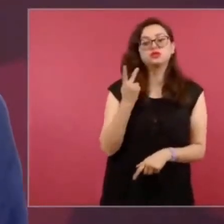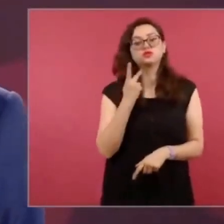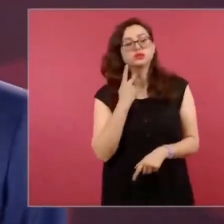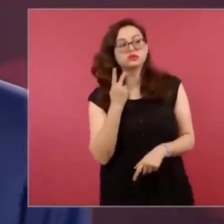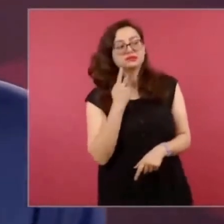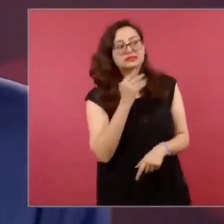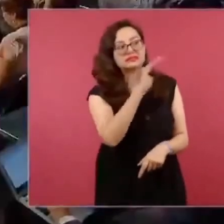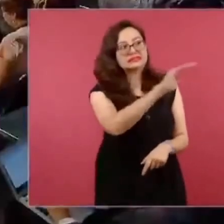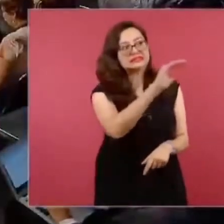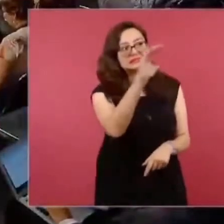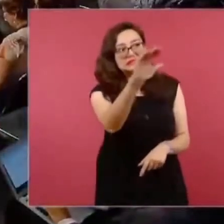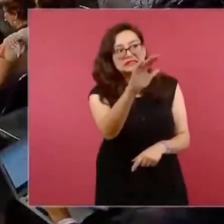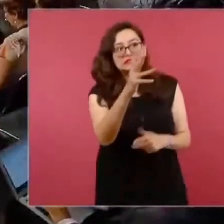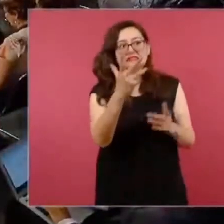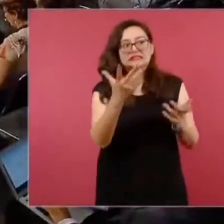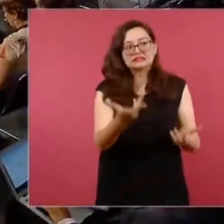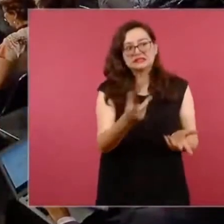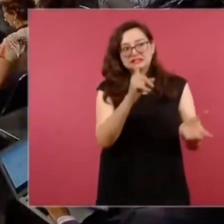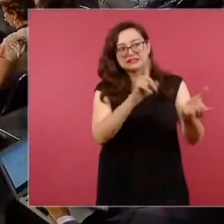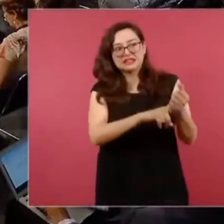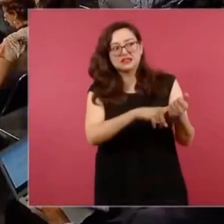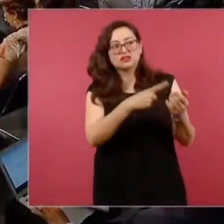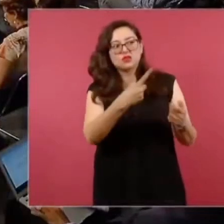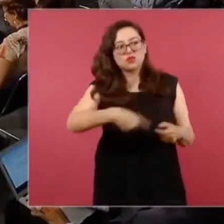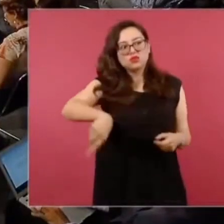de los intereses